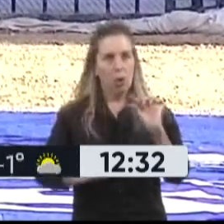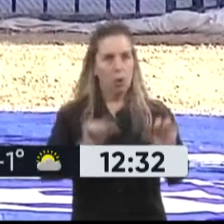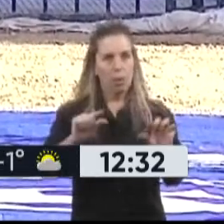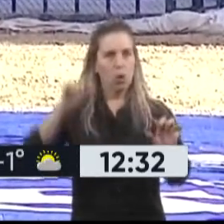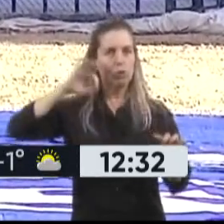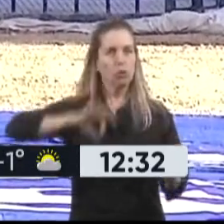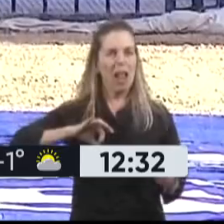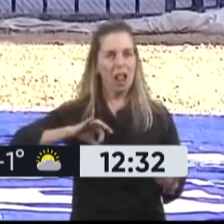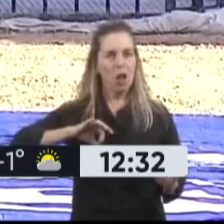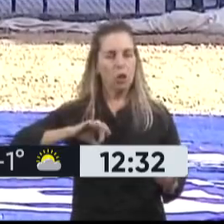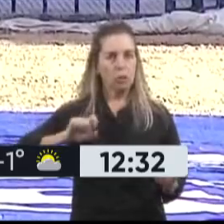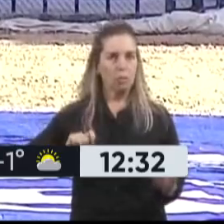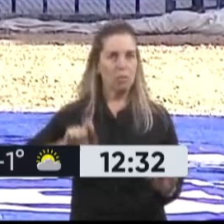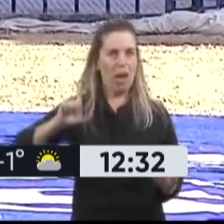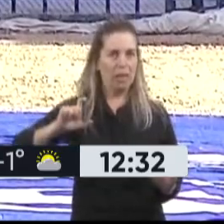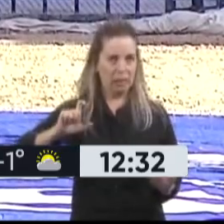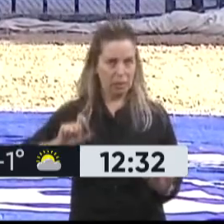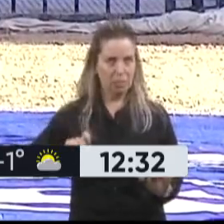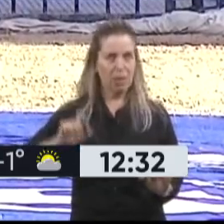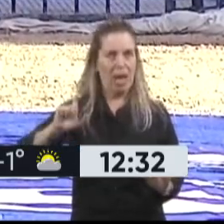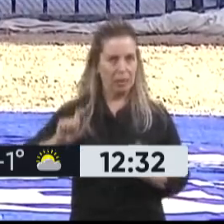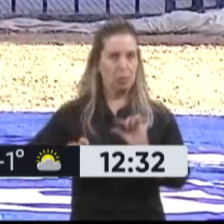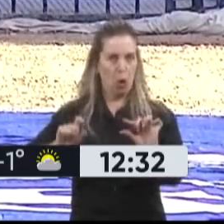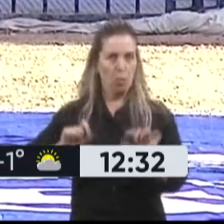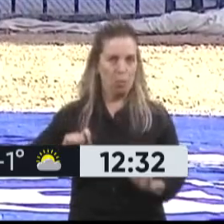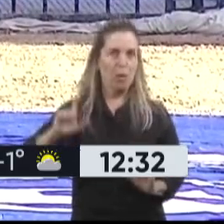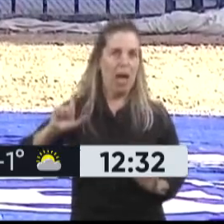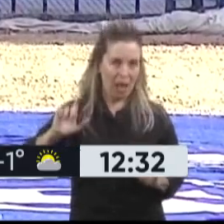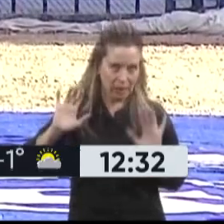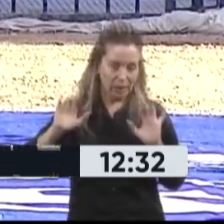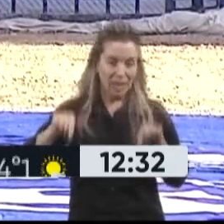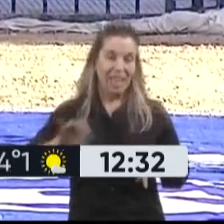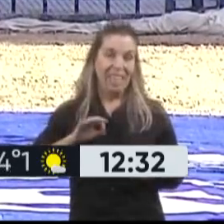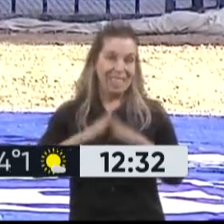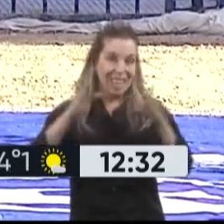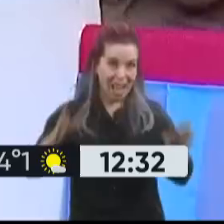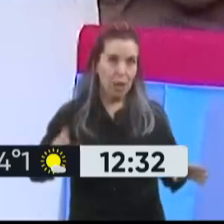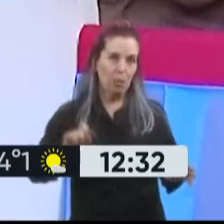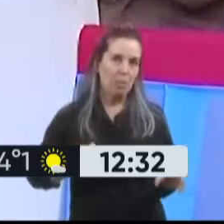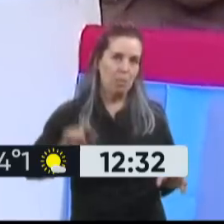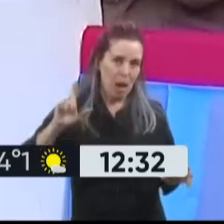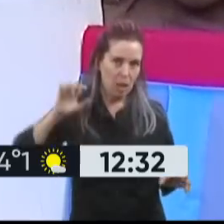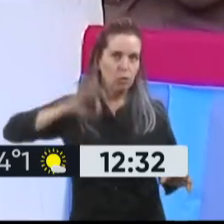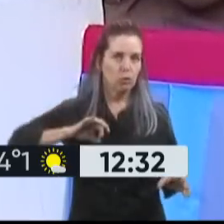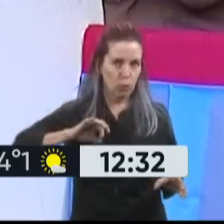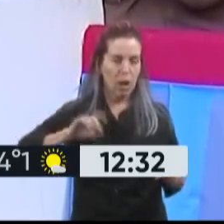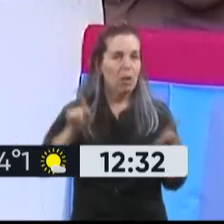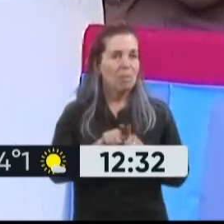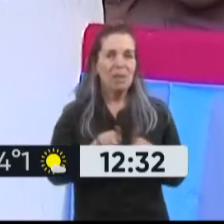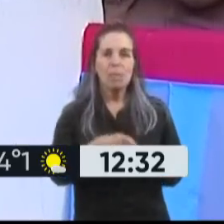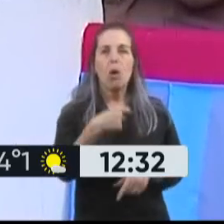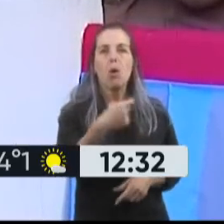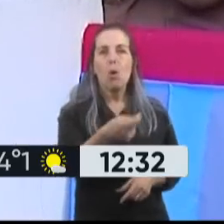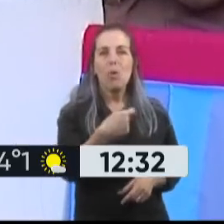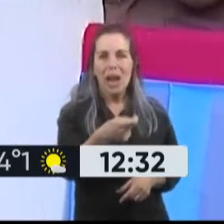reales, los cuales ya están en terreno positivo para este año. Lo mismo pasa con las